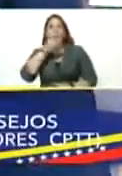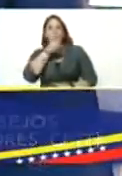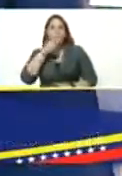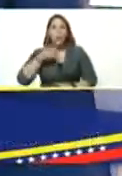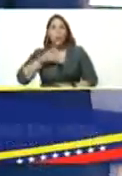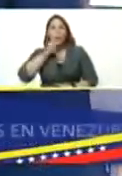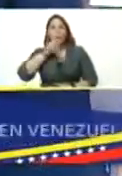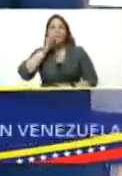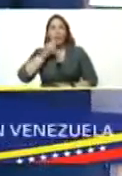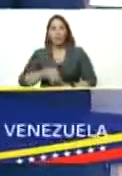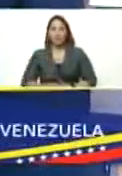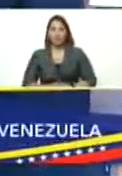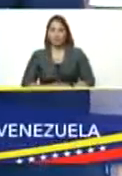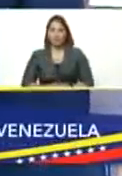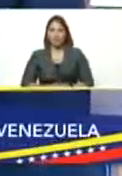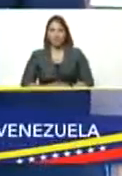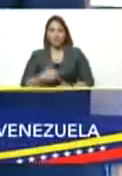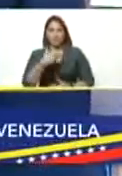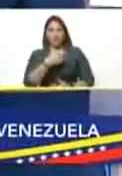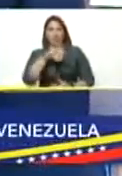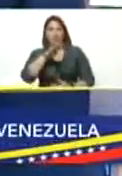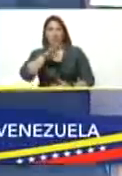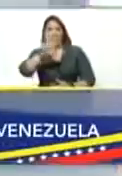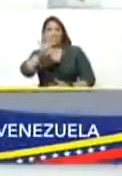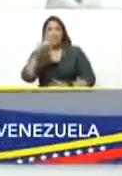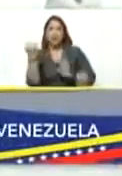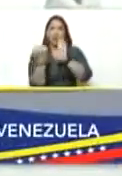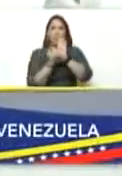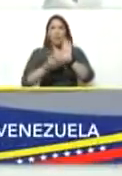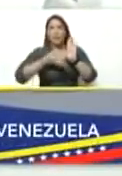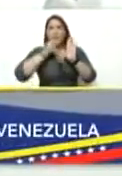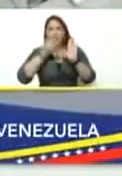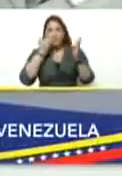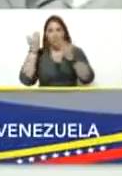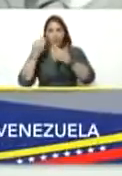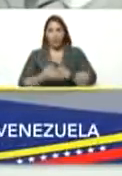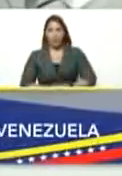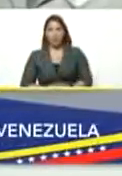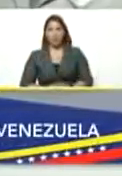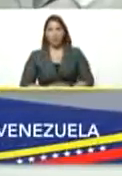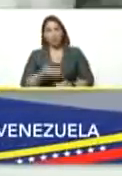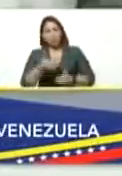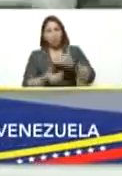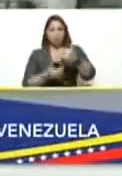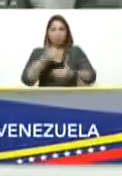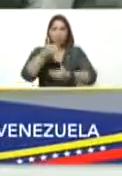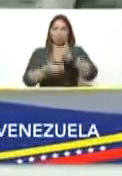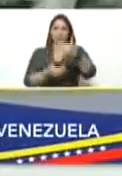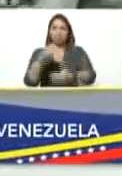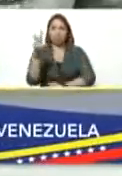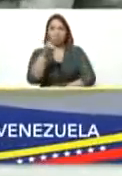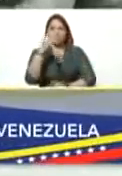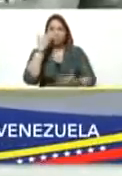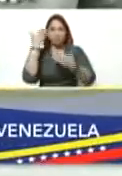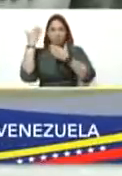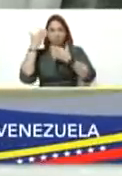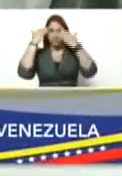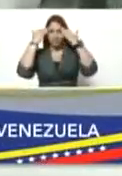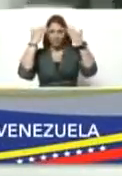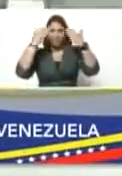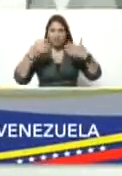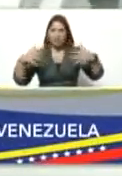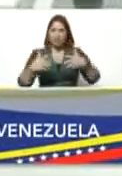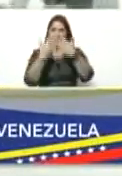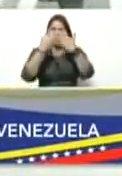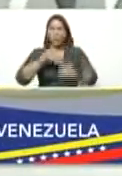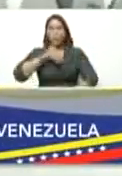mejor café. 345 marcas de café. Aquí estamos. Vamos avanzando, Venezuela. ¡Salud,